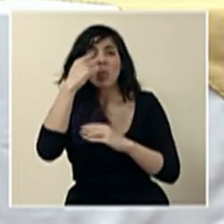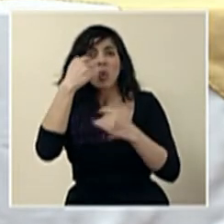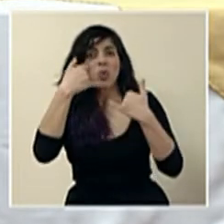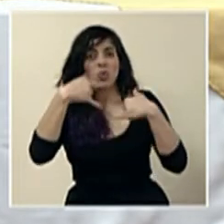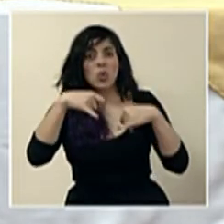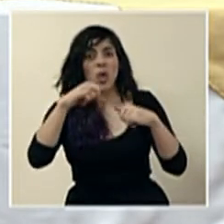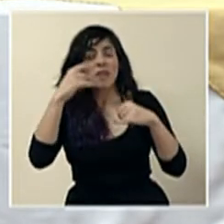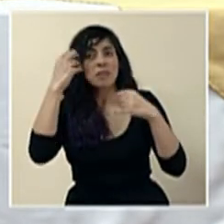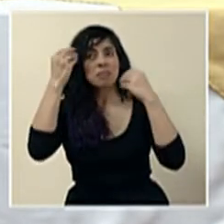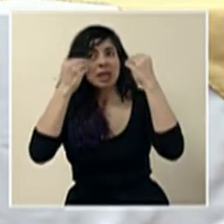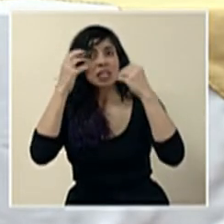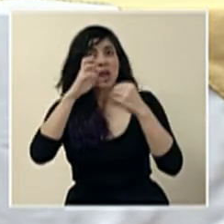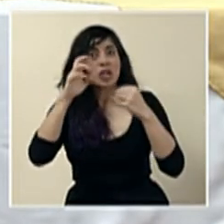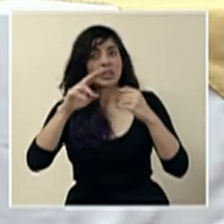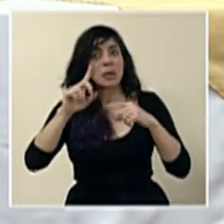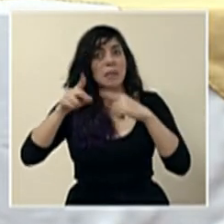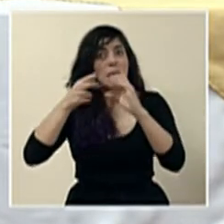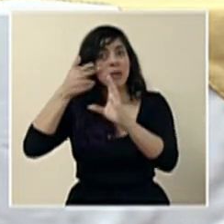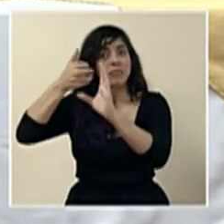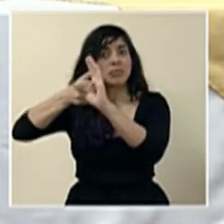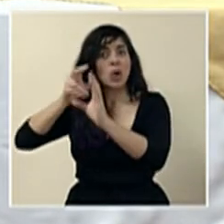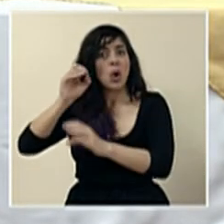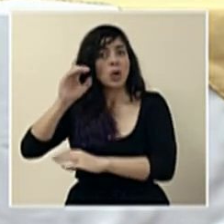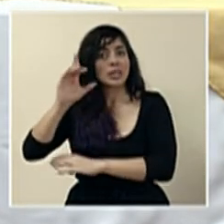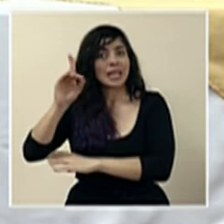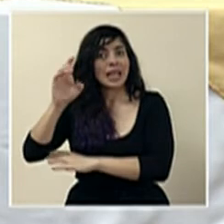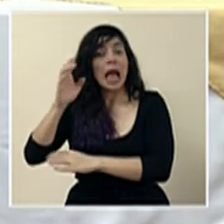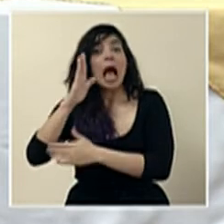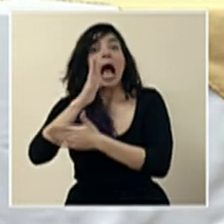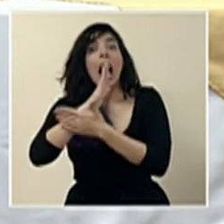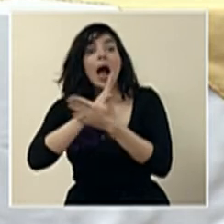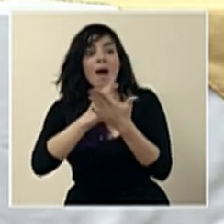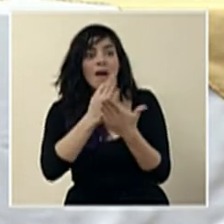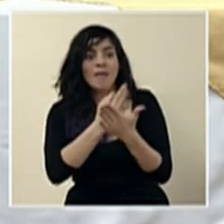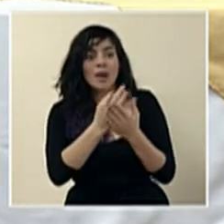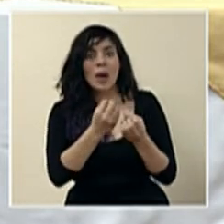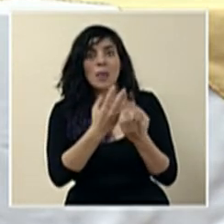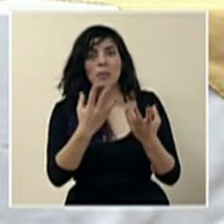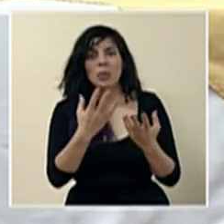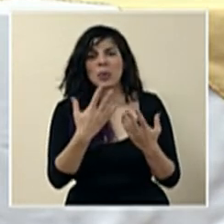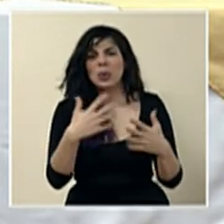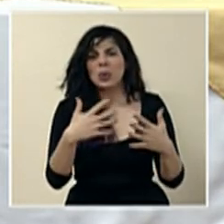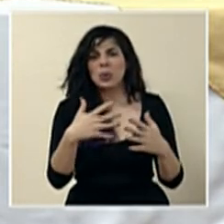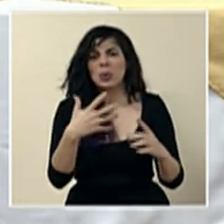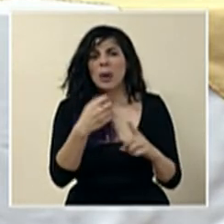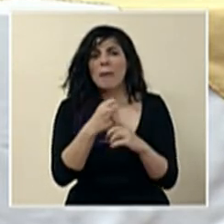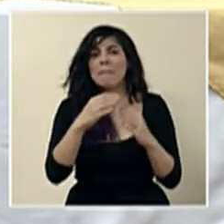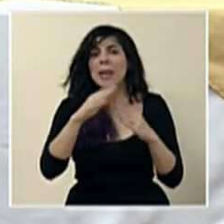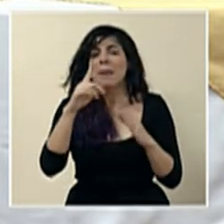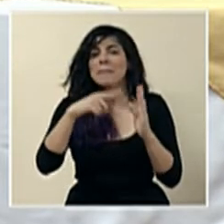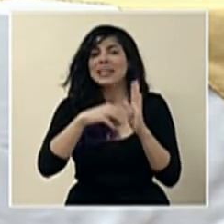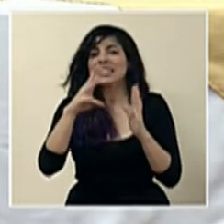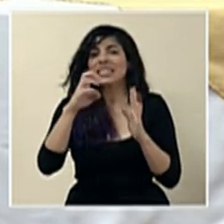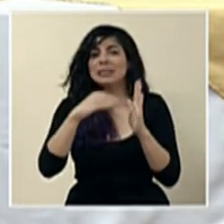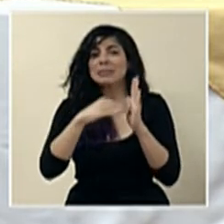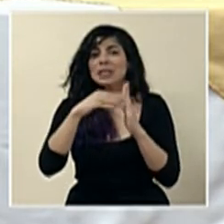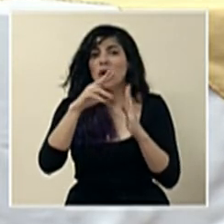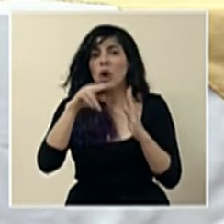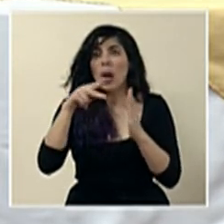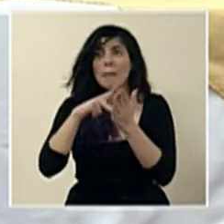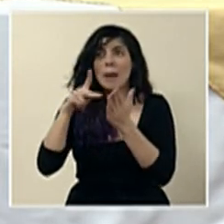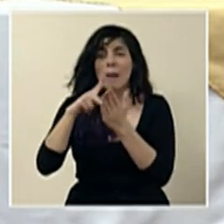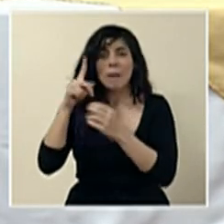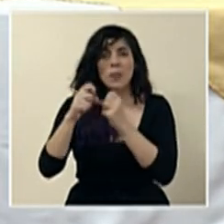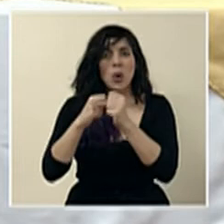de incorporar a Costa Rica a la OCDE en momentos en que las finanzas públicas resentirán el pago anual por encima de los 1.600 millones de colones anuales y